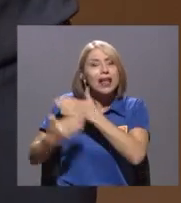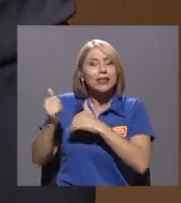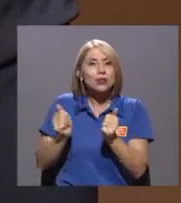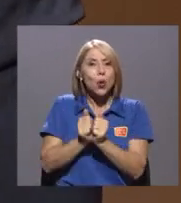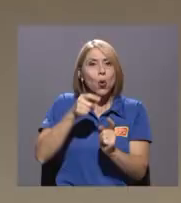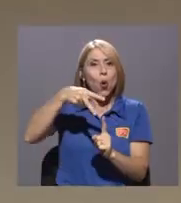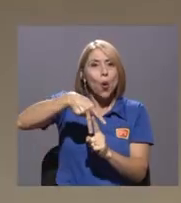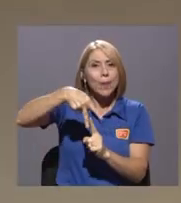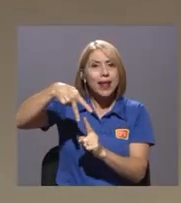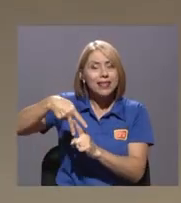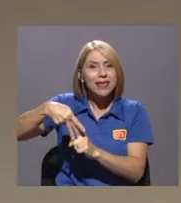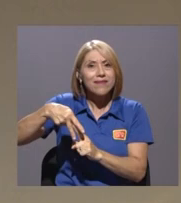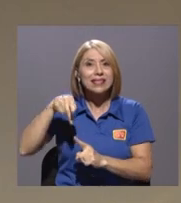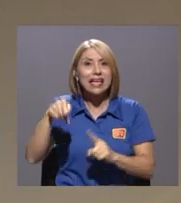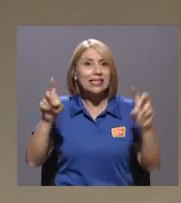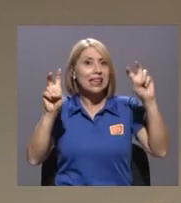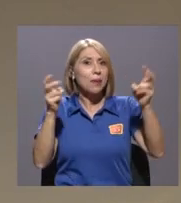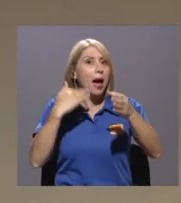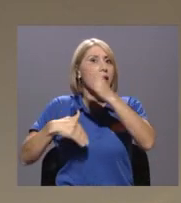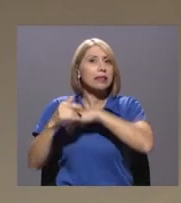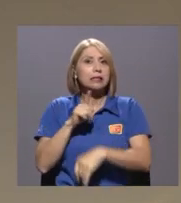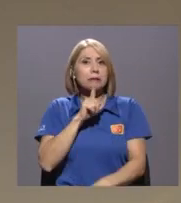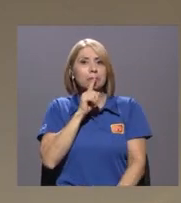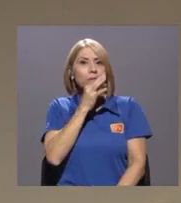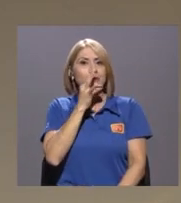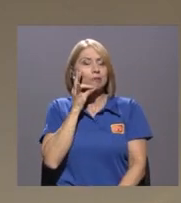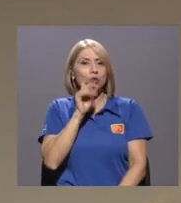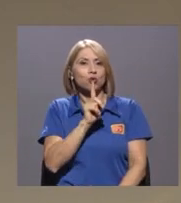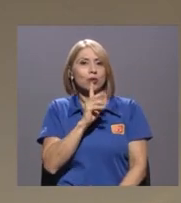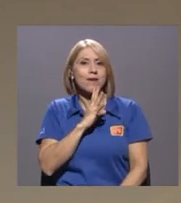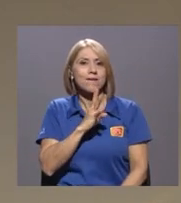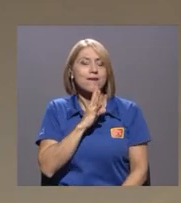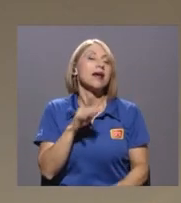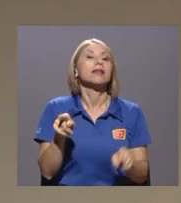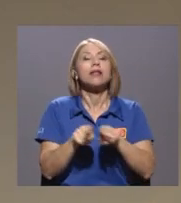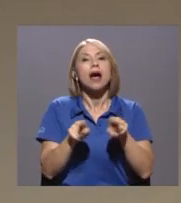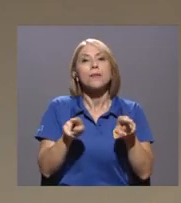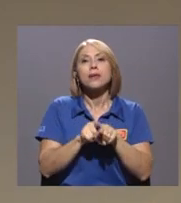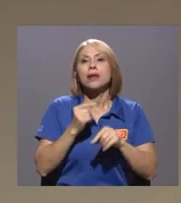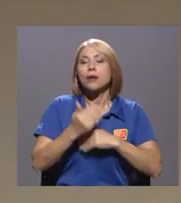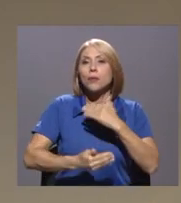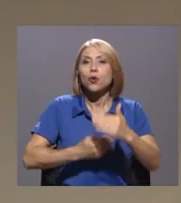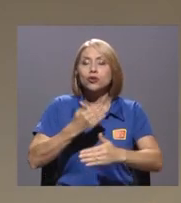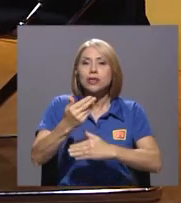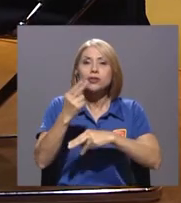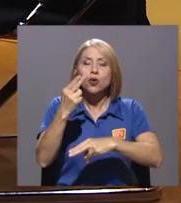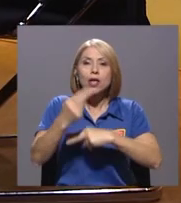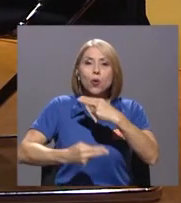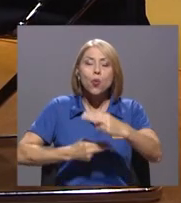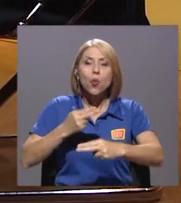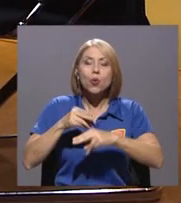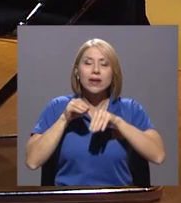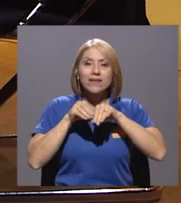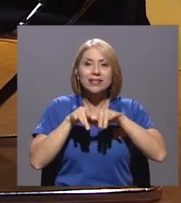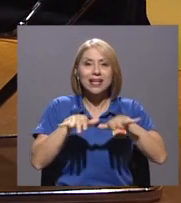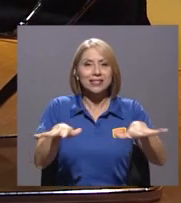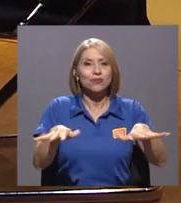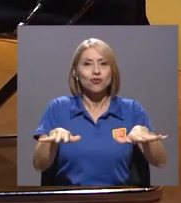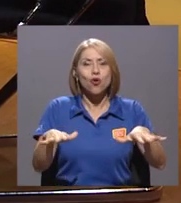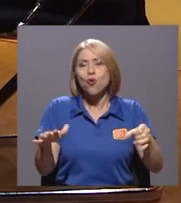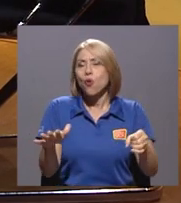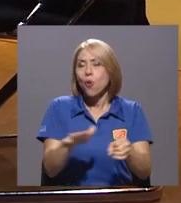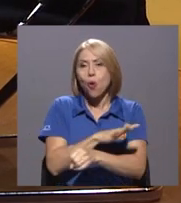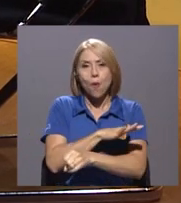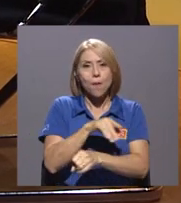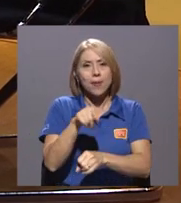tabú igual que el proceso de repito de universalización de completar la universalización